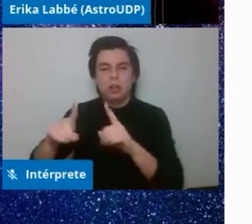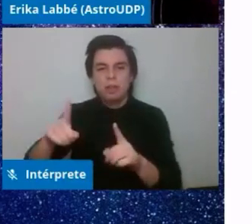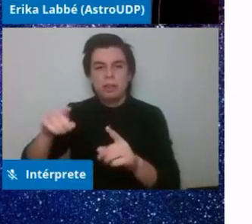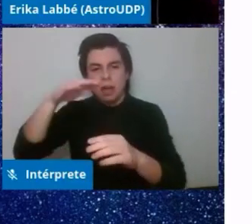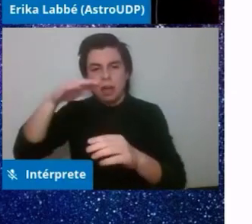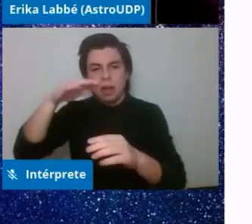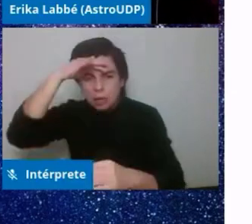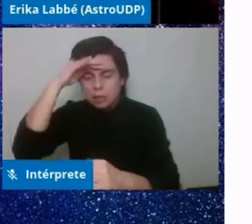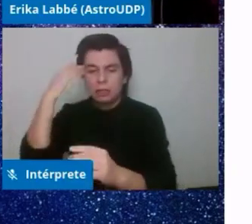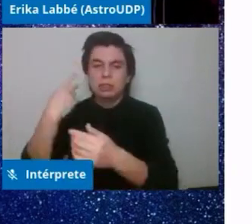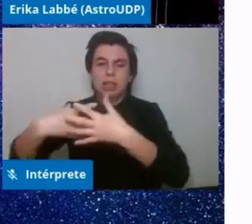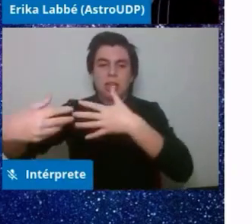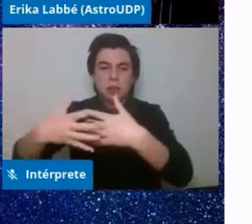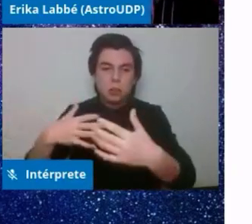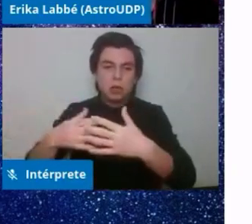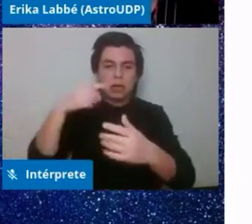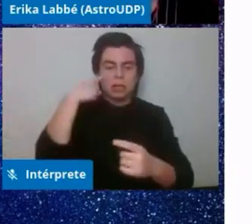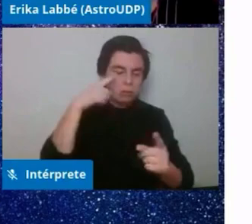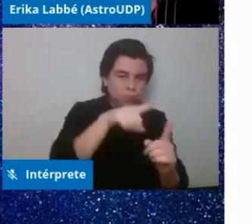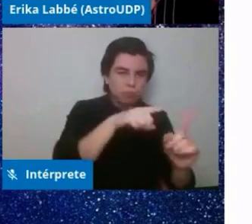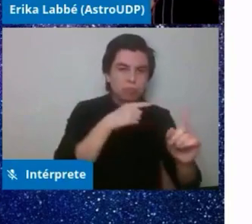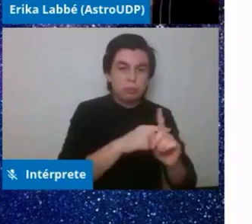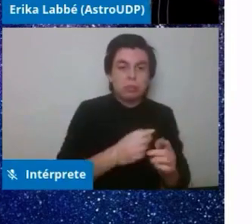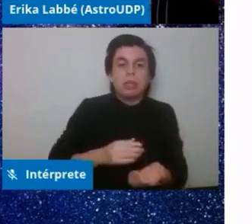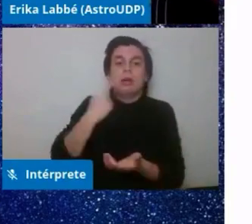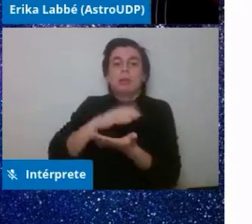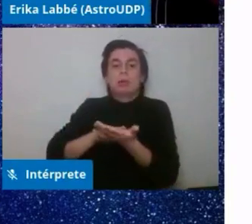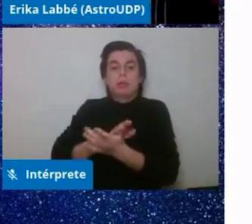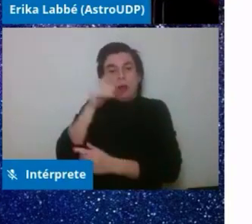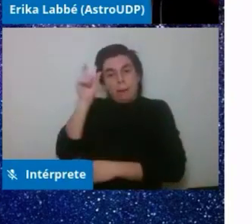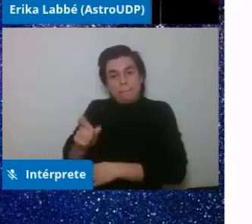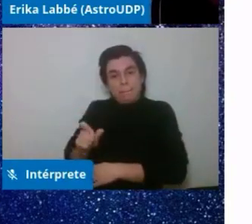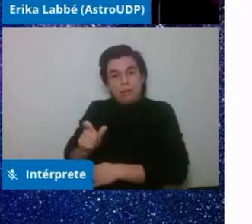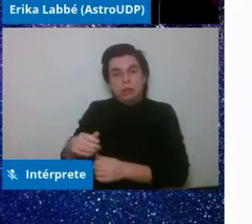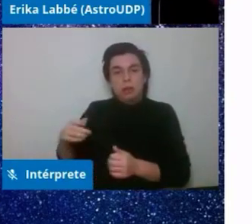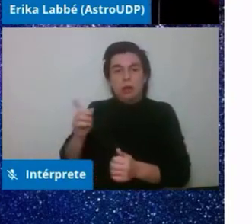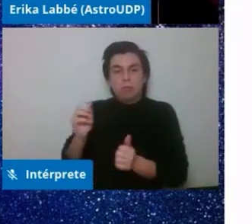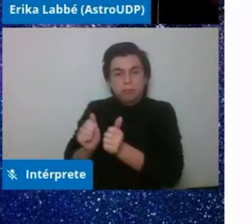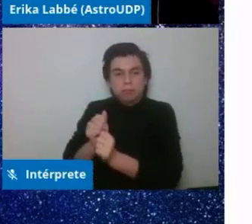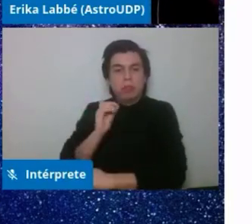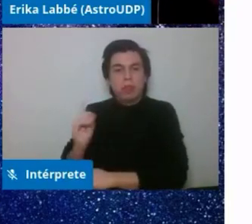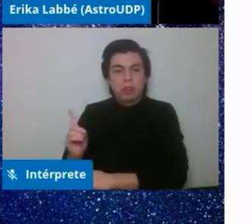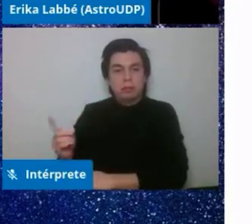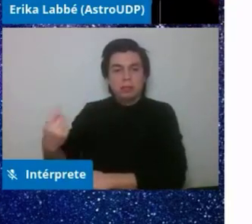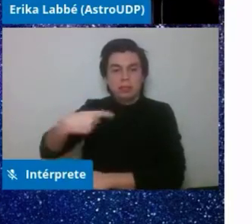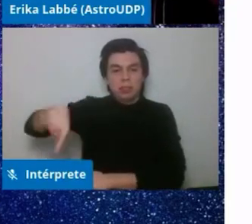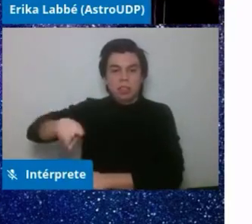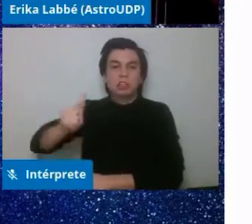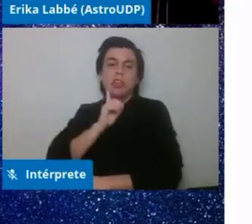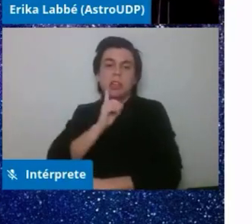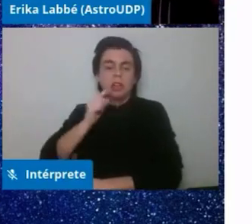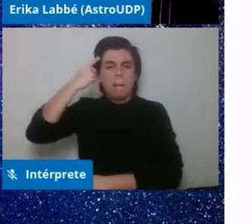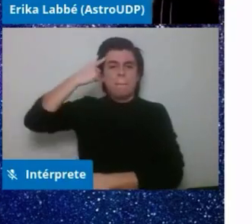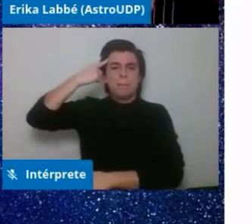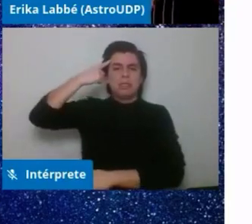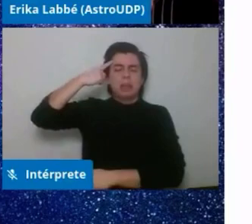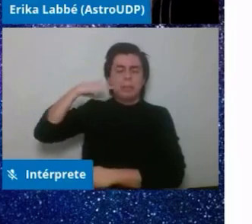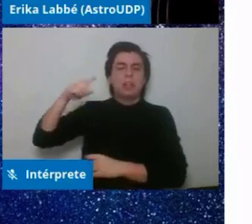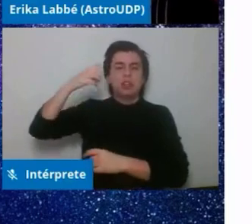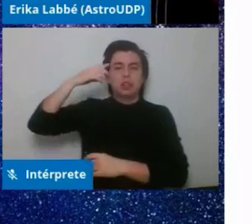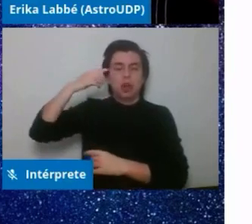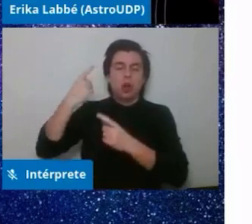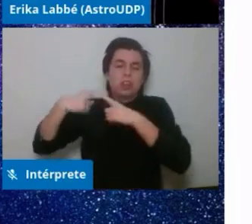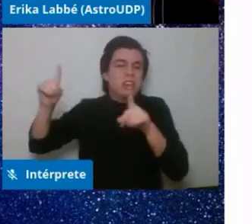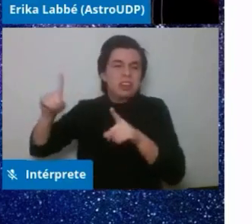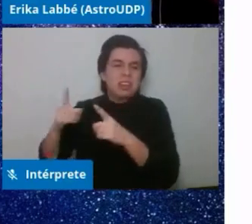las personas con discapacidad suelen ser personas que tienen también este tipo de pensamientos muy diversos, porque tuvieron que adaptarse con otras